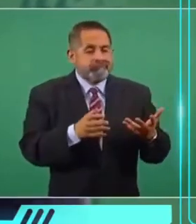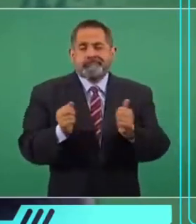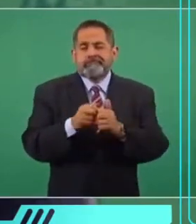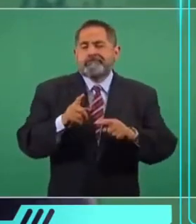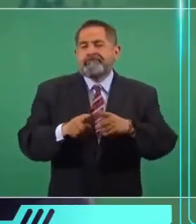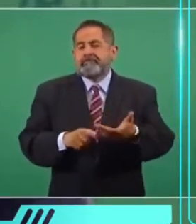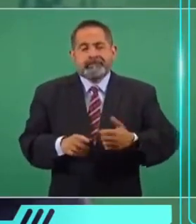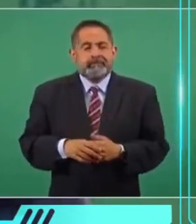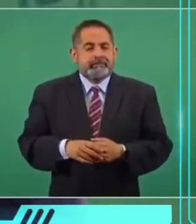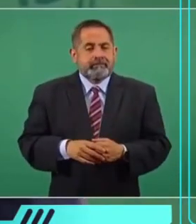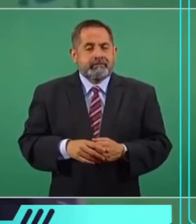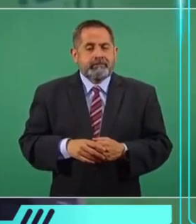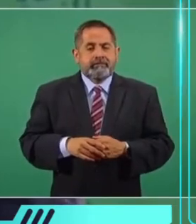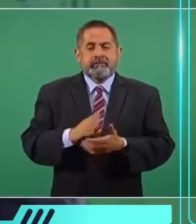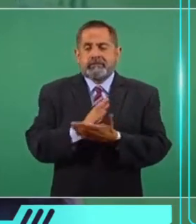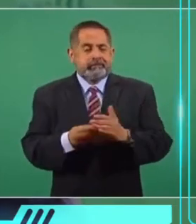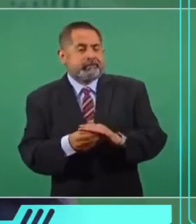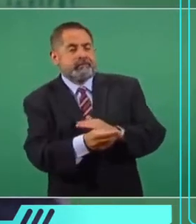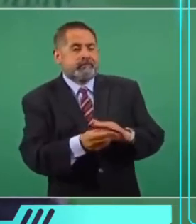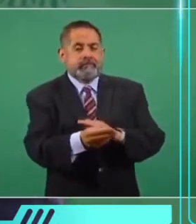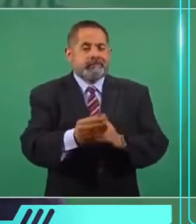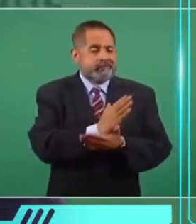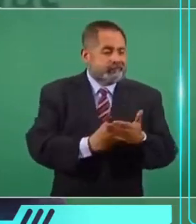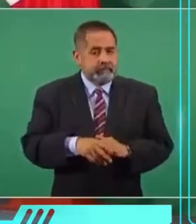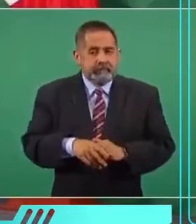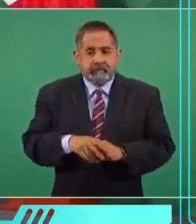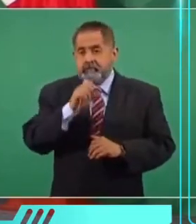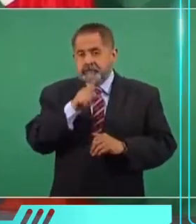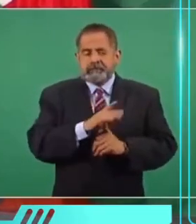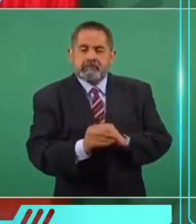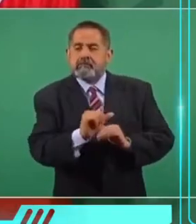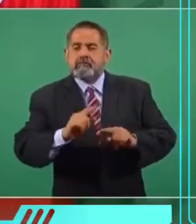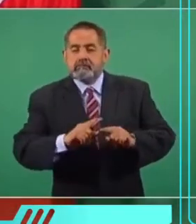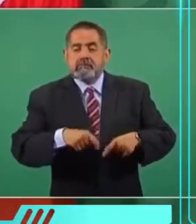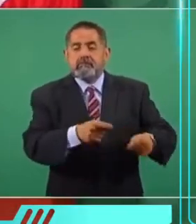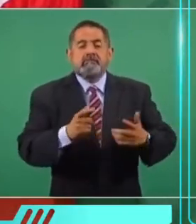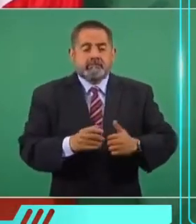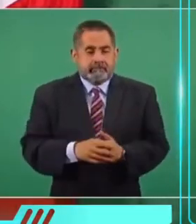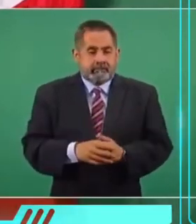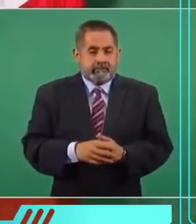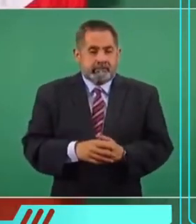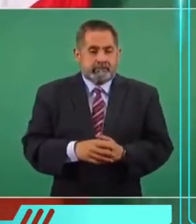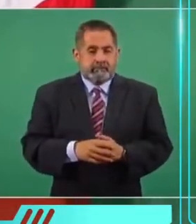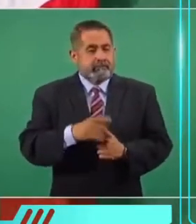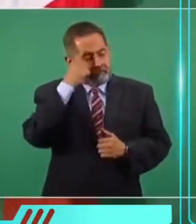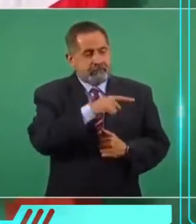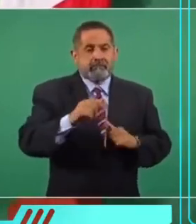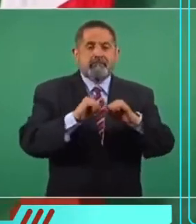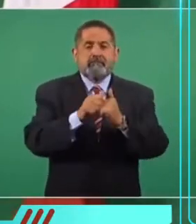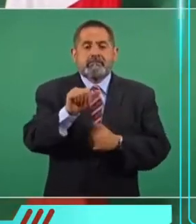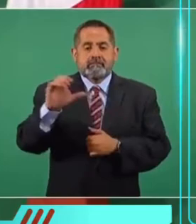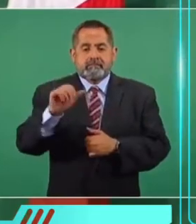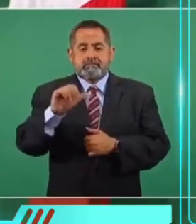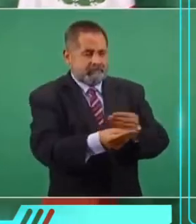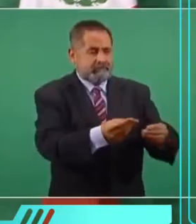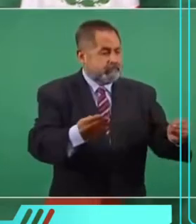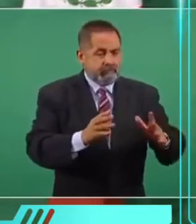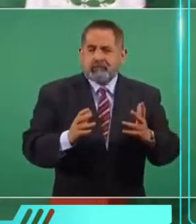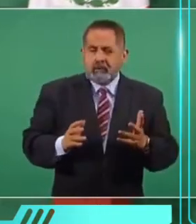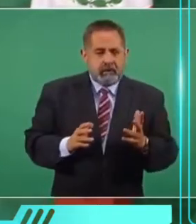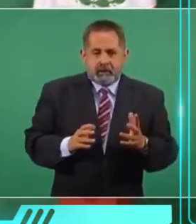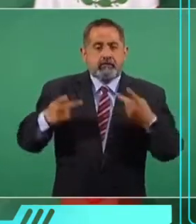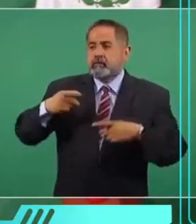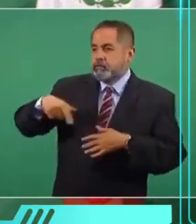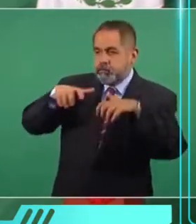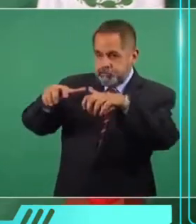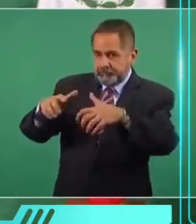con partidas de moches. Había moche para las organizaciones no gubernamentales. Entonces al